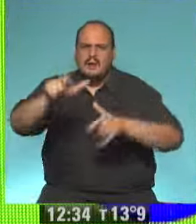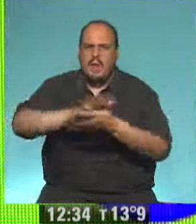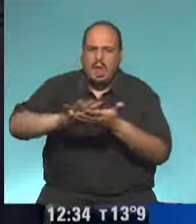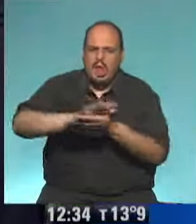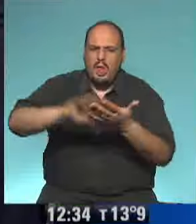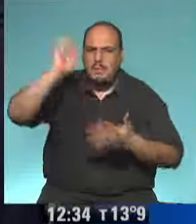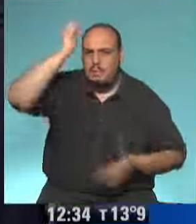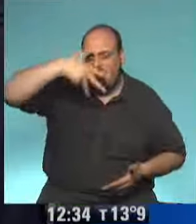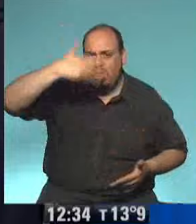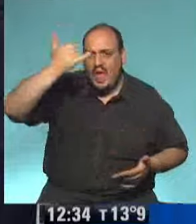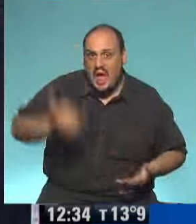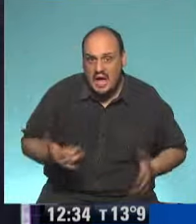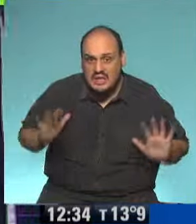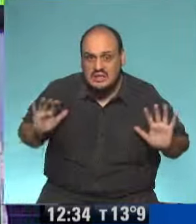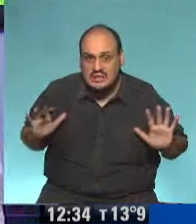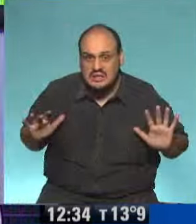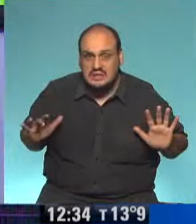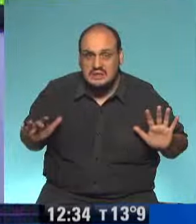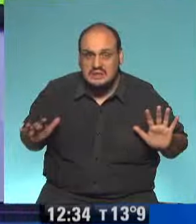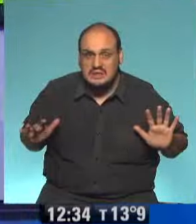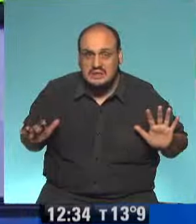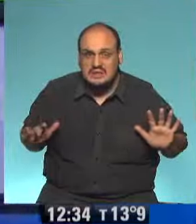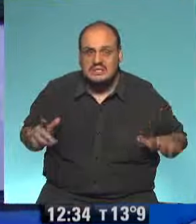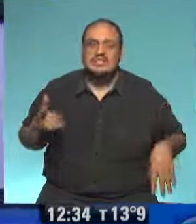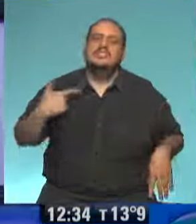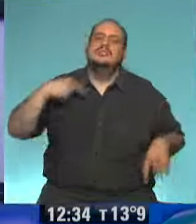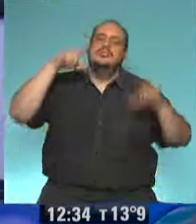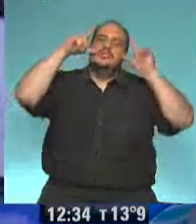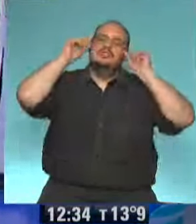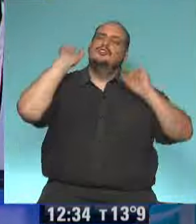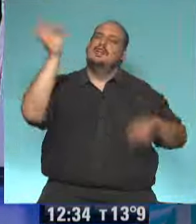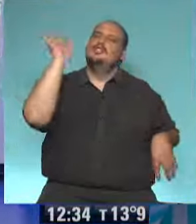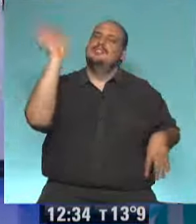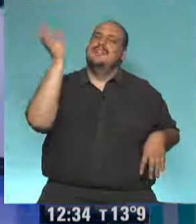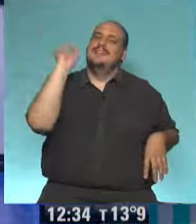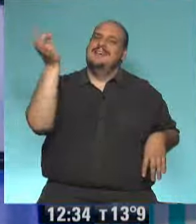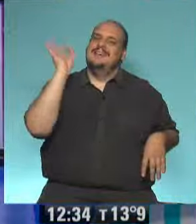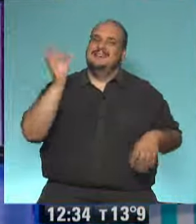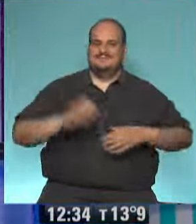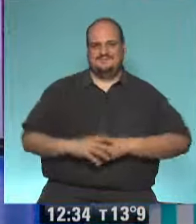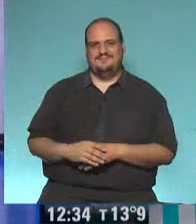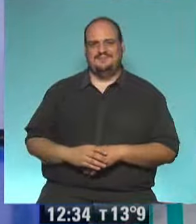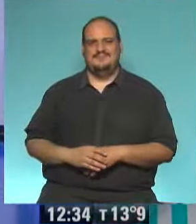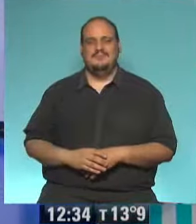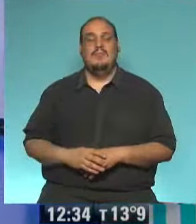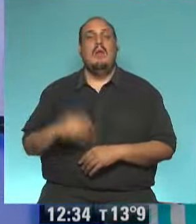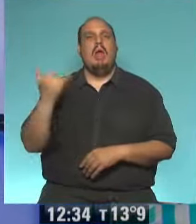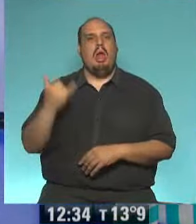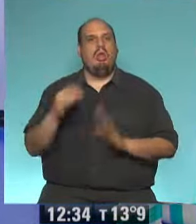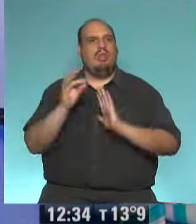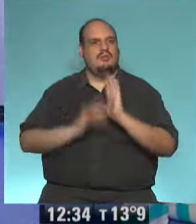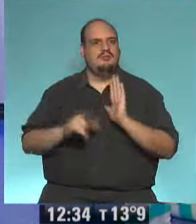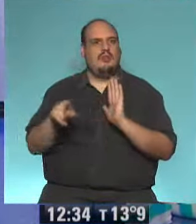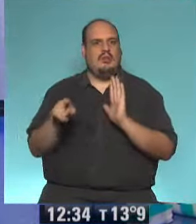así? ¿Vos sabés? Las maneras de... ¡Yo lo sé! Ahí está. El niño que lo sabe todo con su enciclopedia